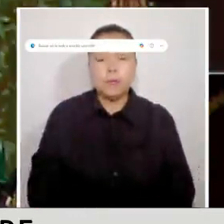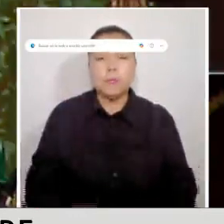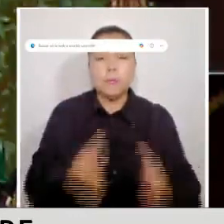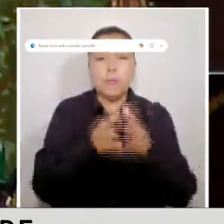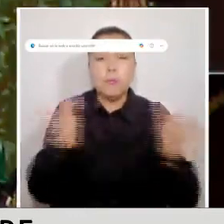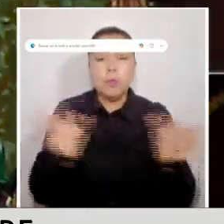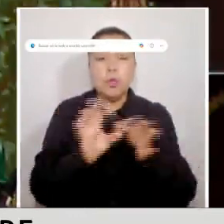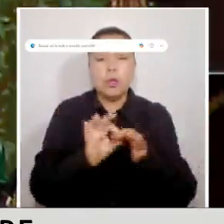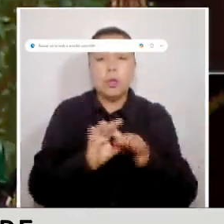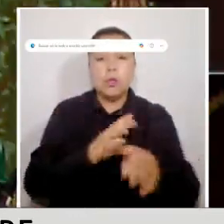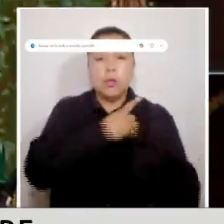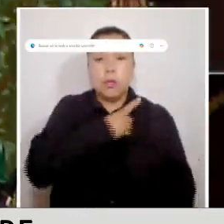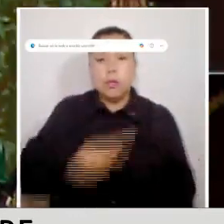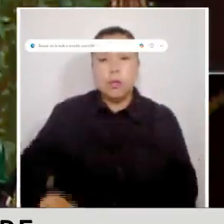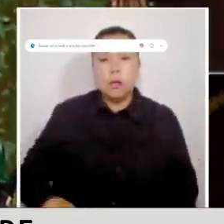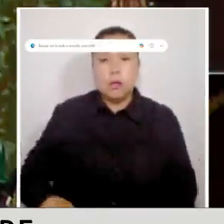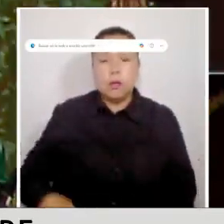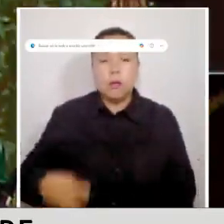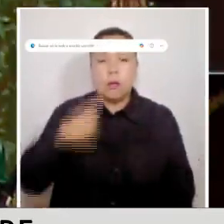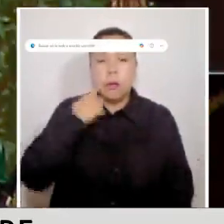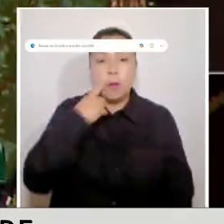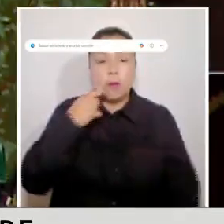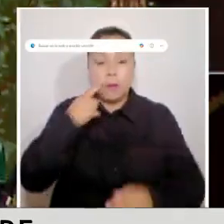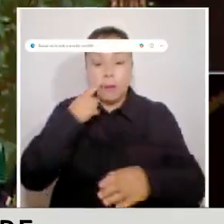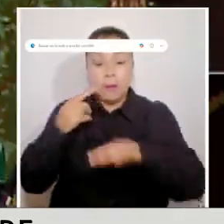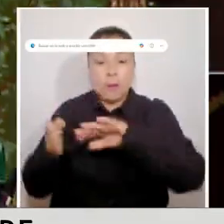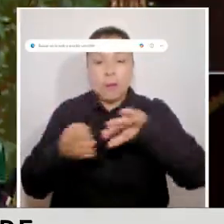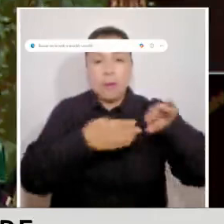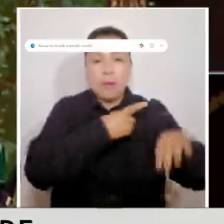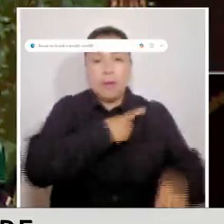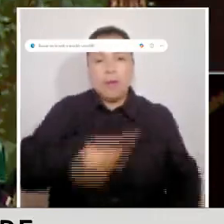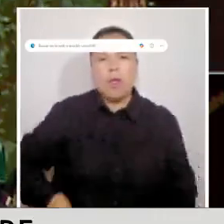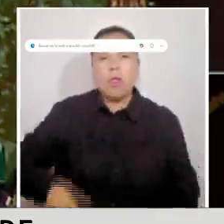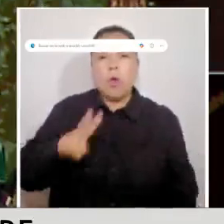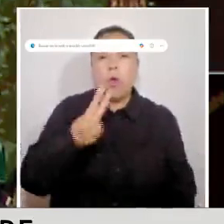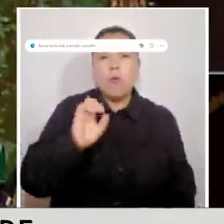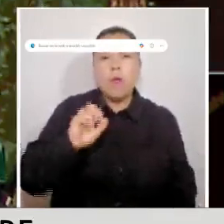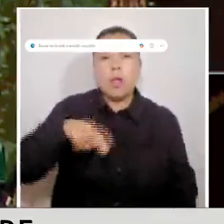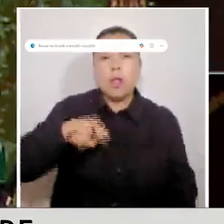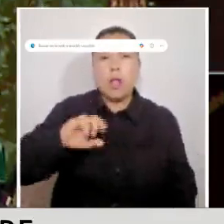diputado tiene la palabra el diputado Nelson Venegas